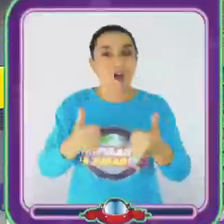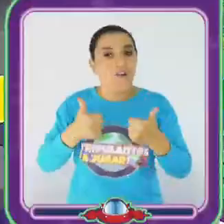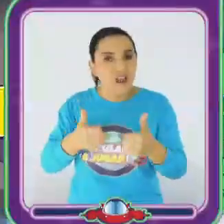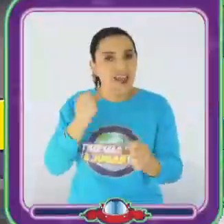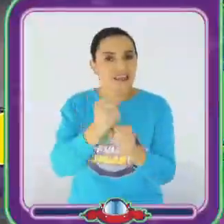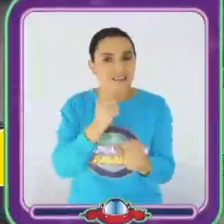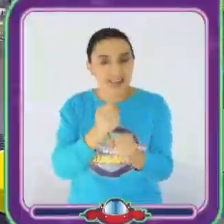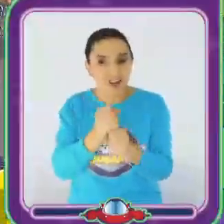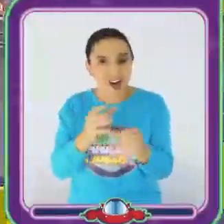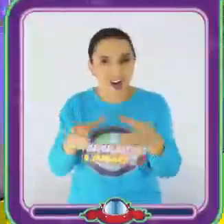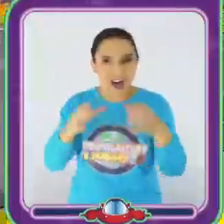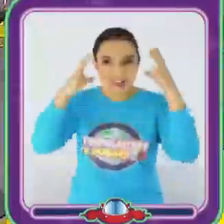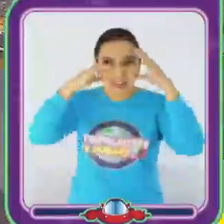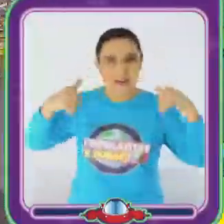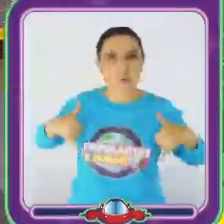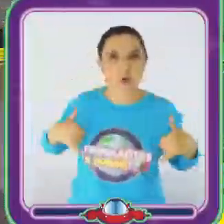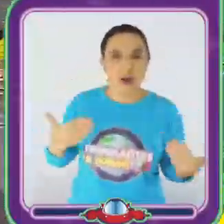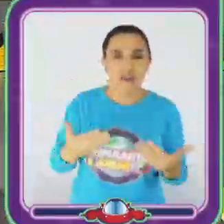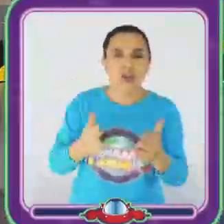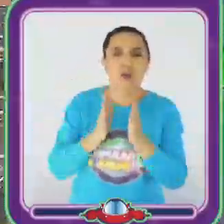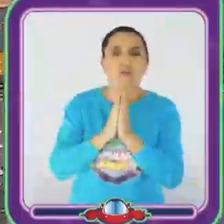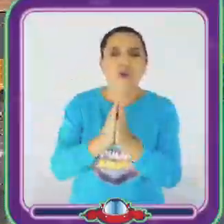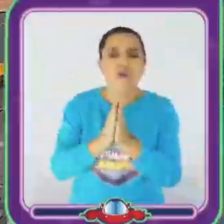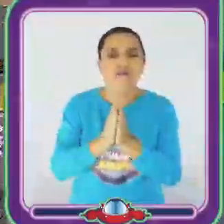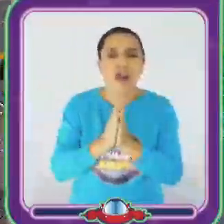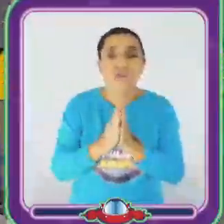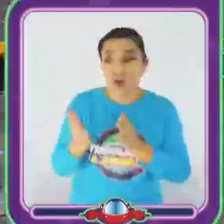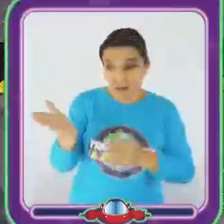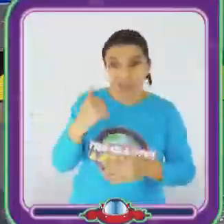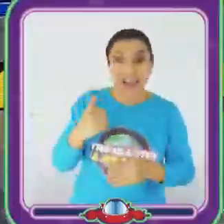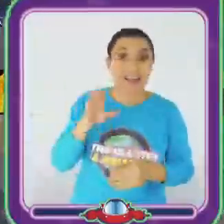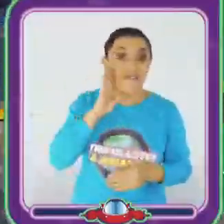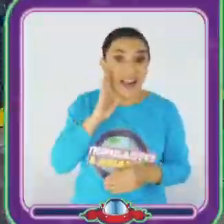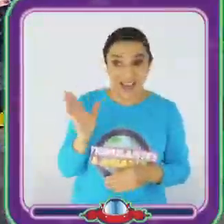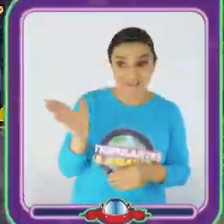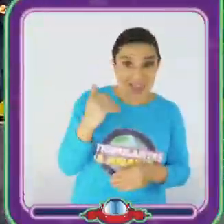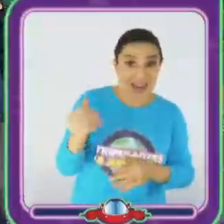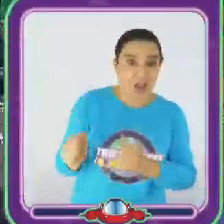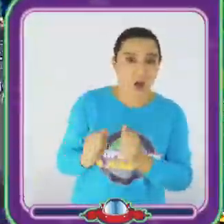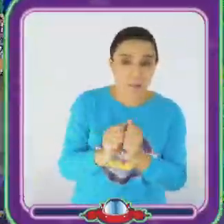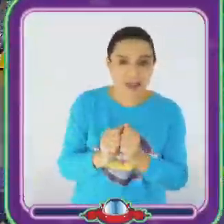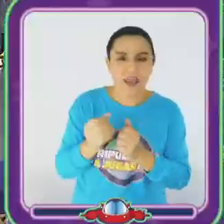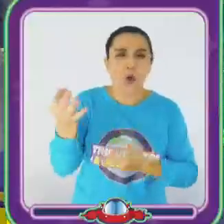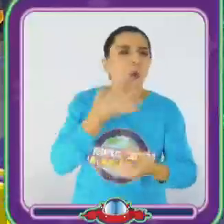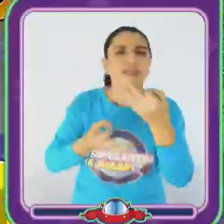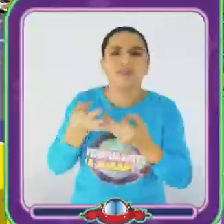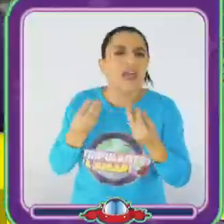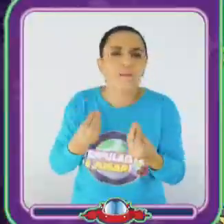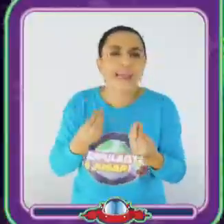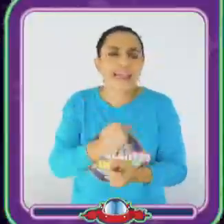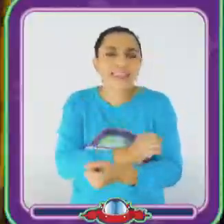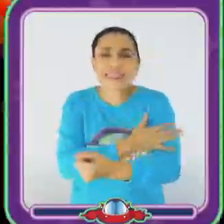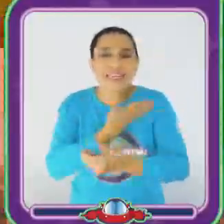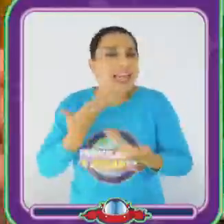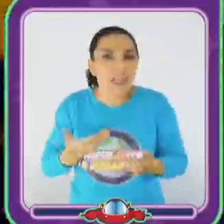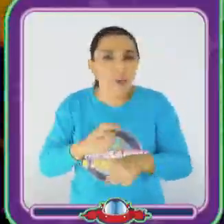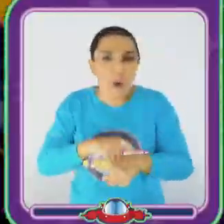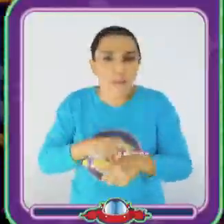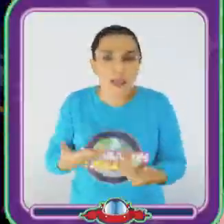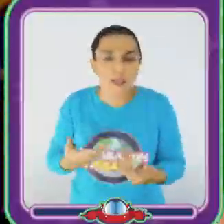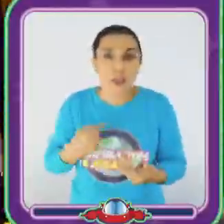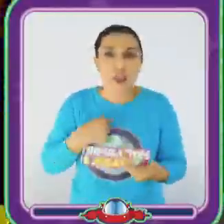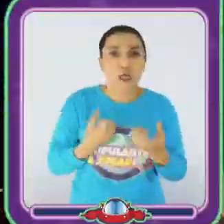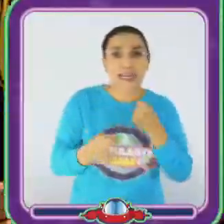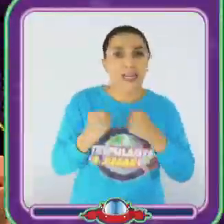¡Qué tremendo trabajo de la tripulación! Por favor, tripulación, cuéntame, ven. Belén, ven, acompáñame, acompáñame. Cuéntame, ¿qué sientes de este